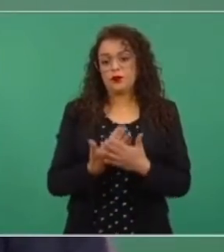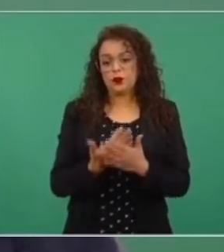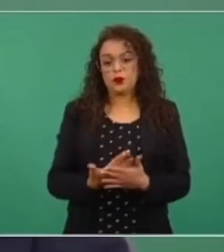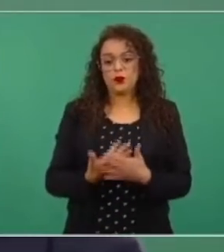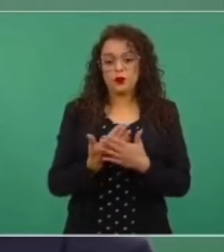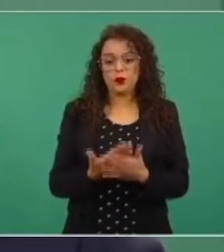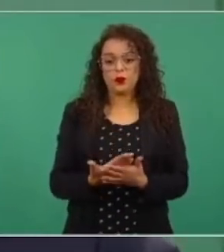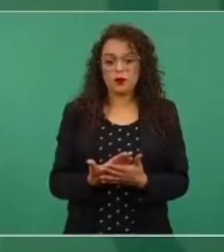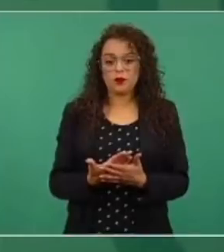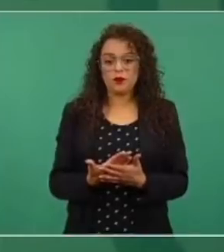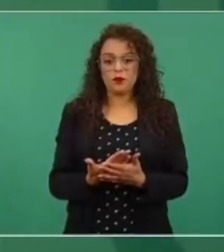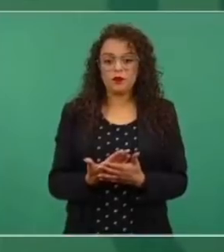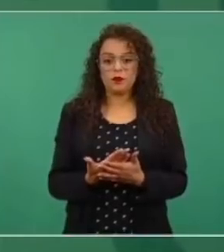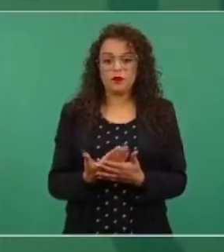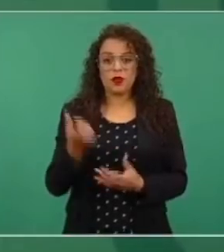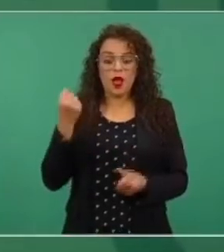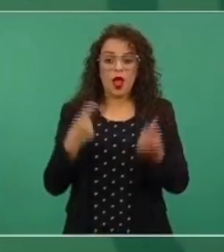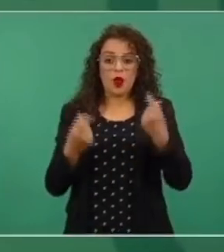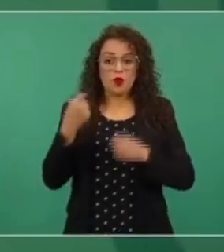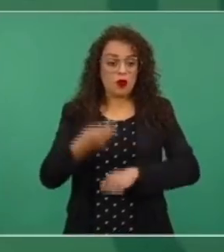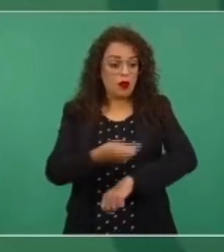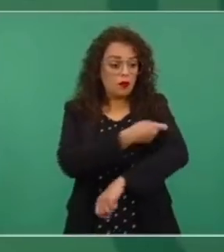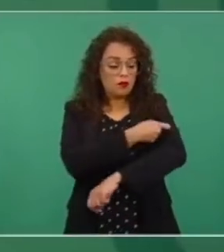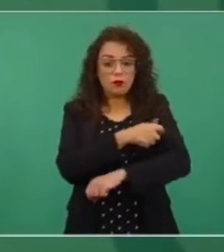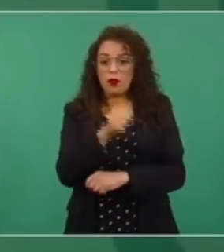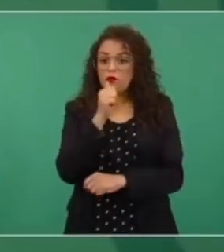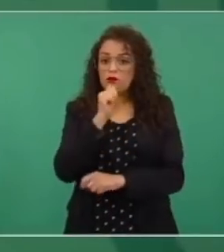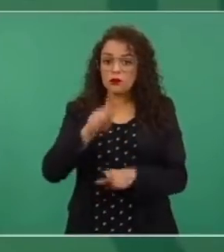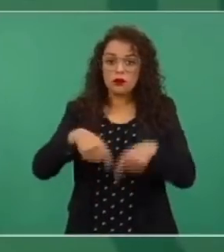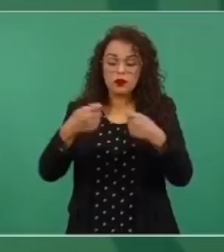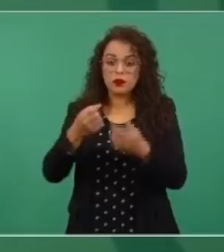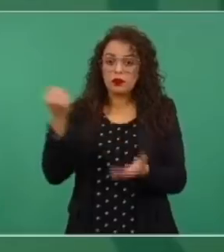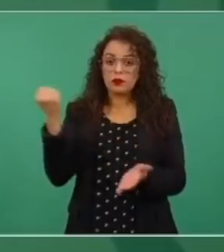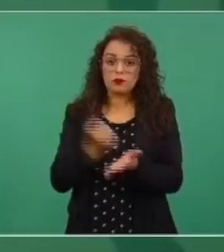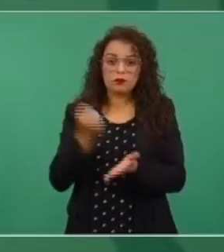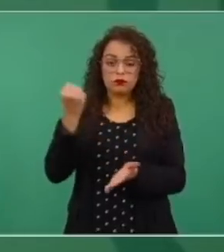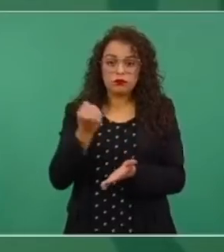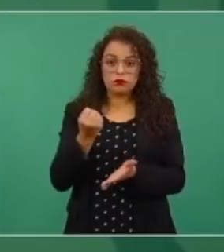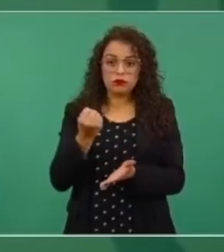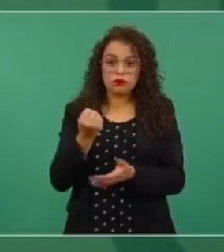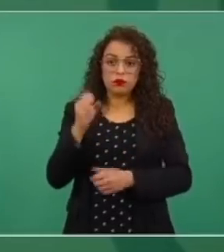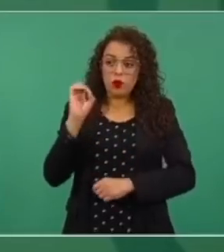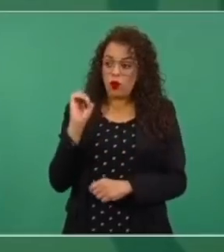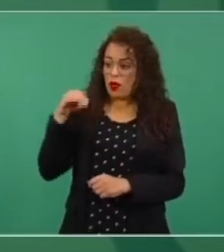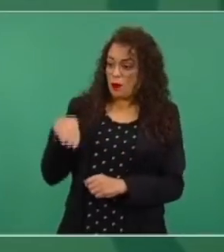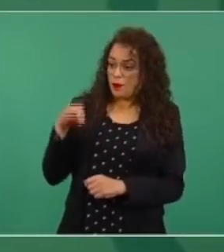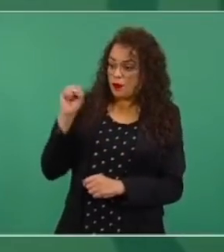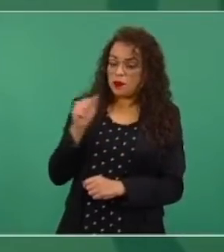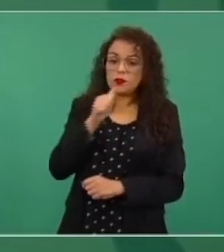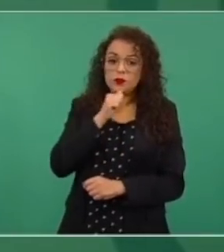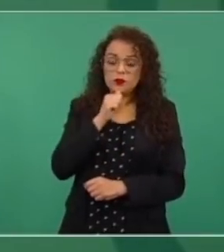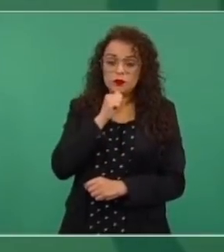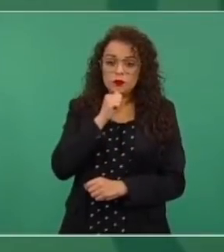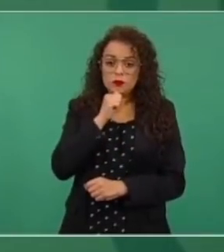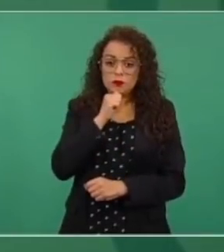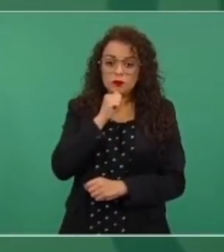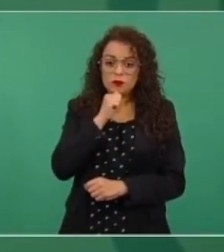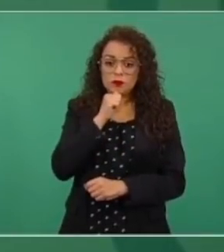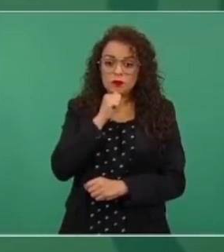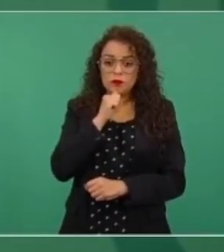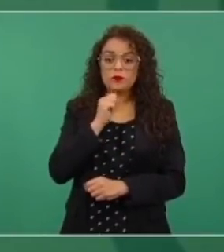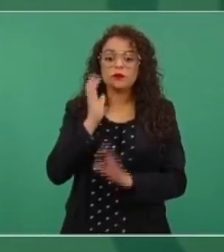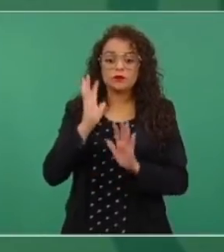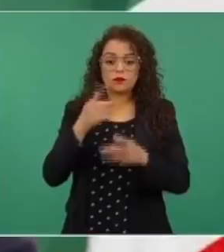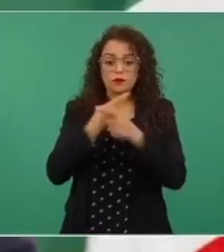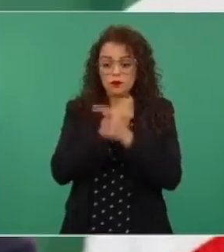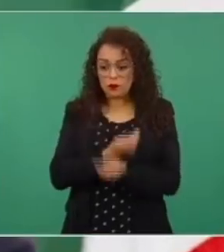Y hay vacunas que todavía no tienen autorización de la Organización Mundial de la Salud y que se han aplicado